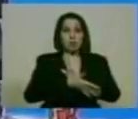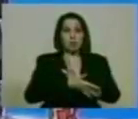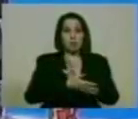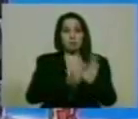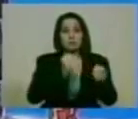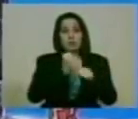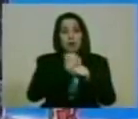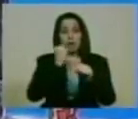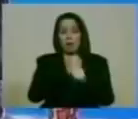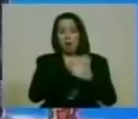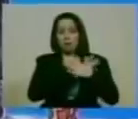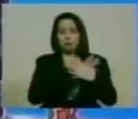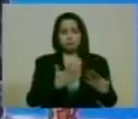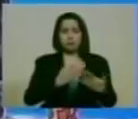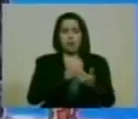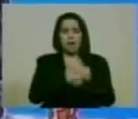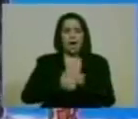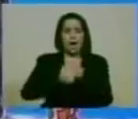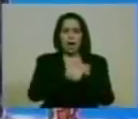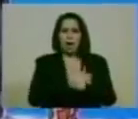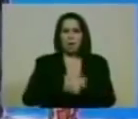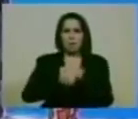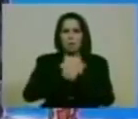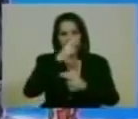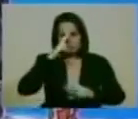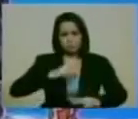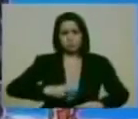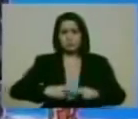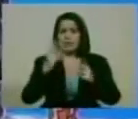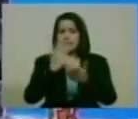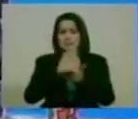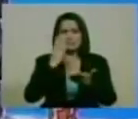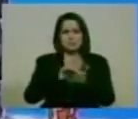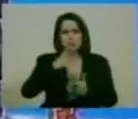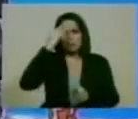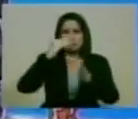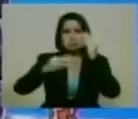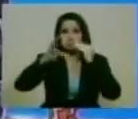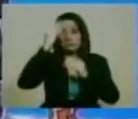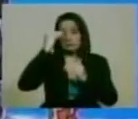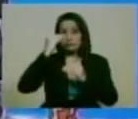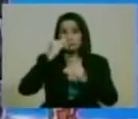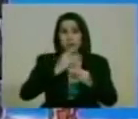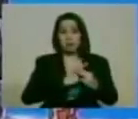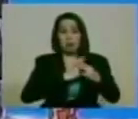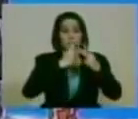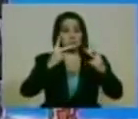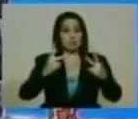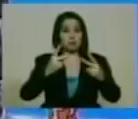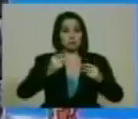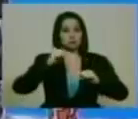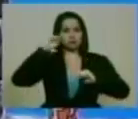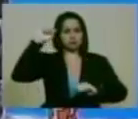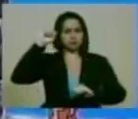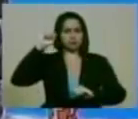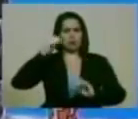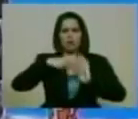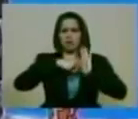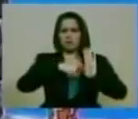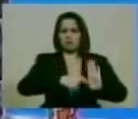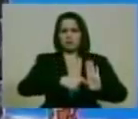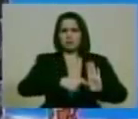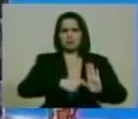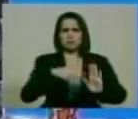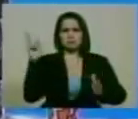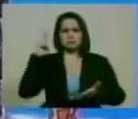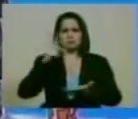la honestidad. De Evo aprendemos todos los días su valentía para enfrentar